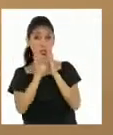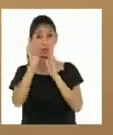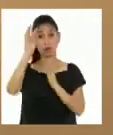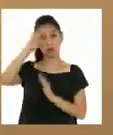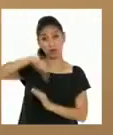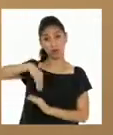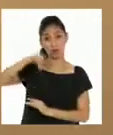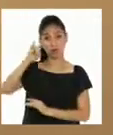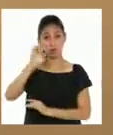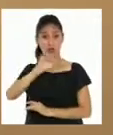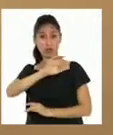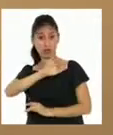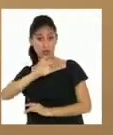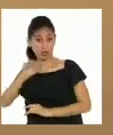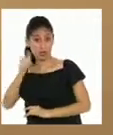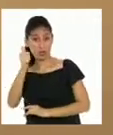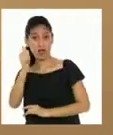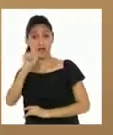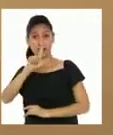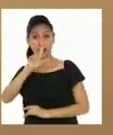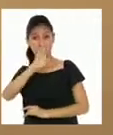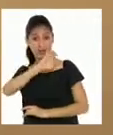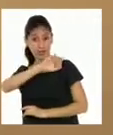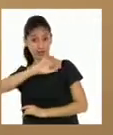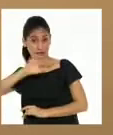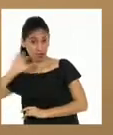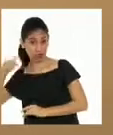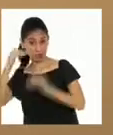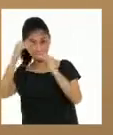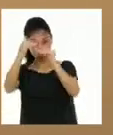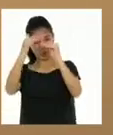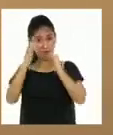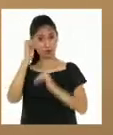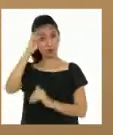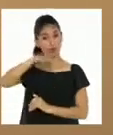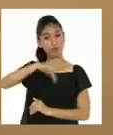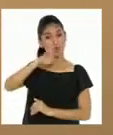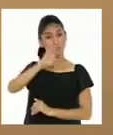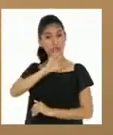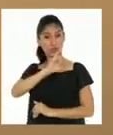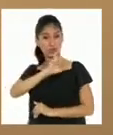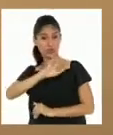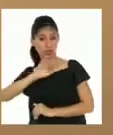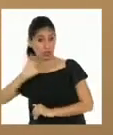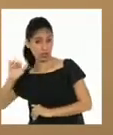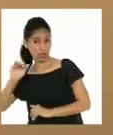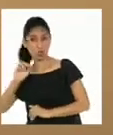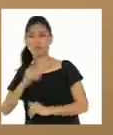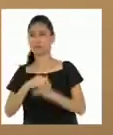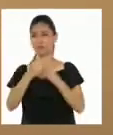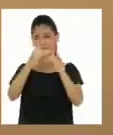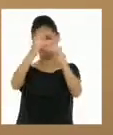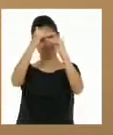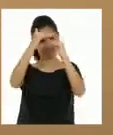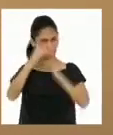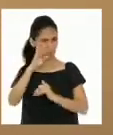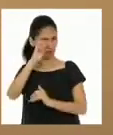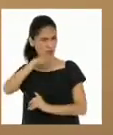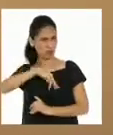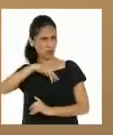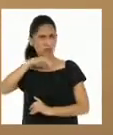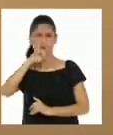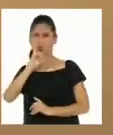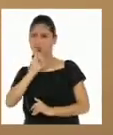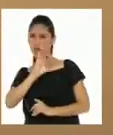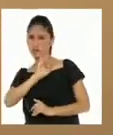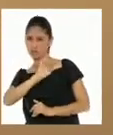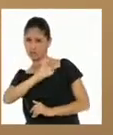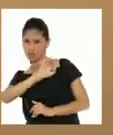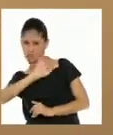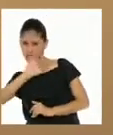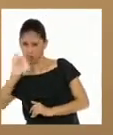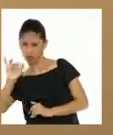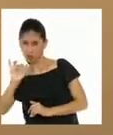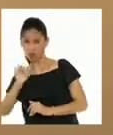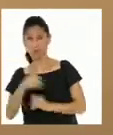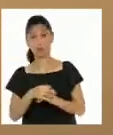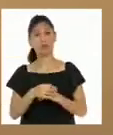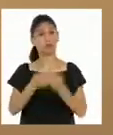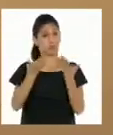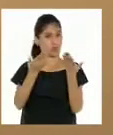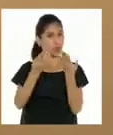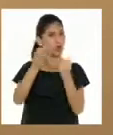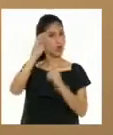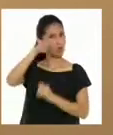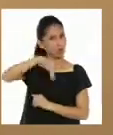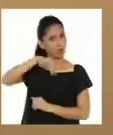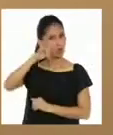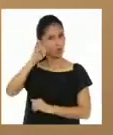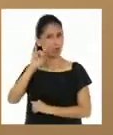aleatorio, muestreo sistemático, muestreo estratificado y muestreo por conglomerados. Entre los métodos de muestreo no